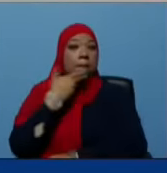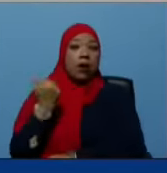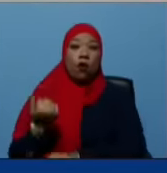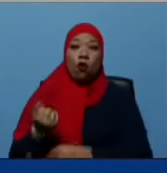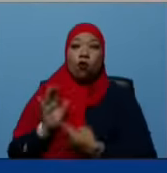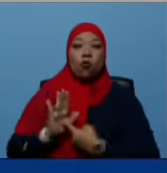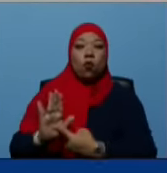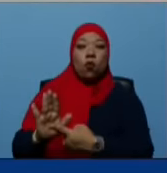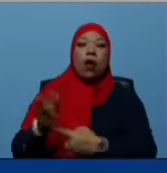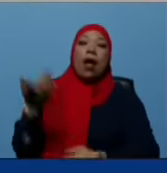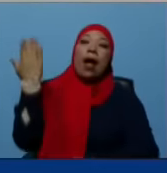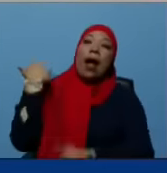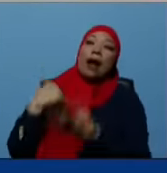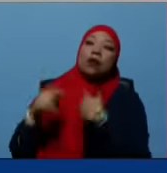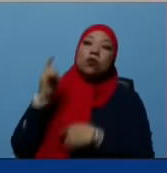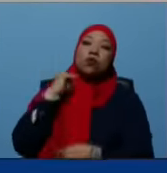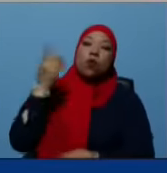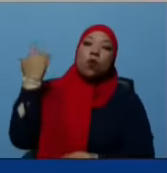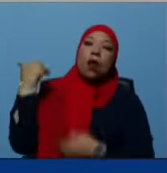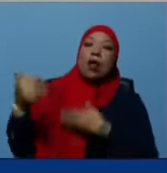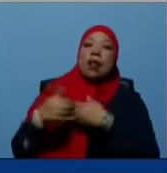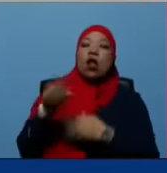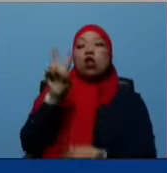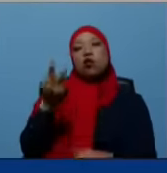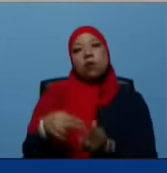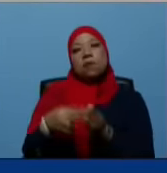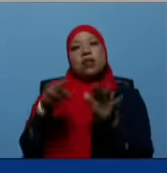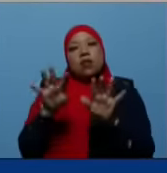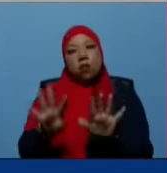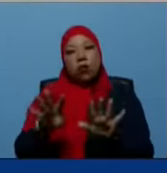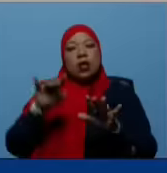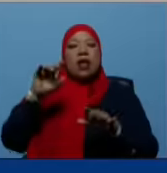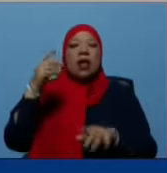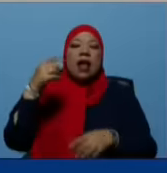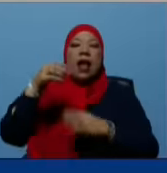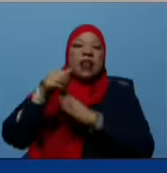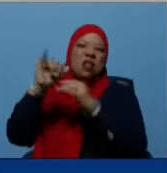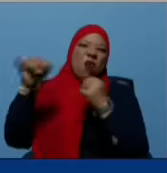que cuando recibimos los ataques del 2019 en la era Guaidó.